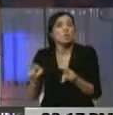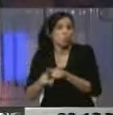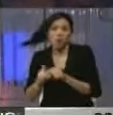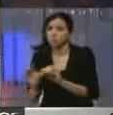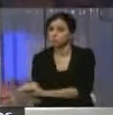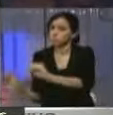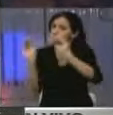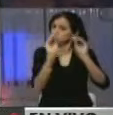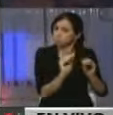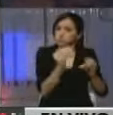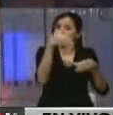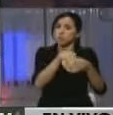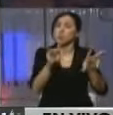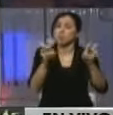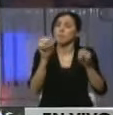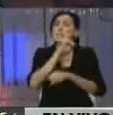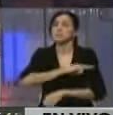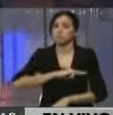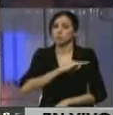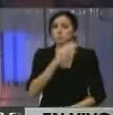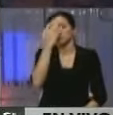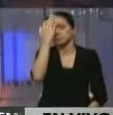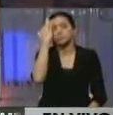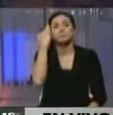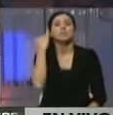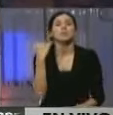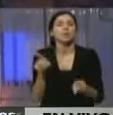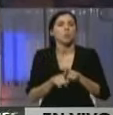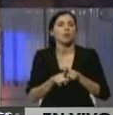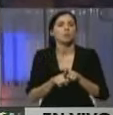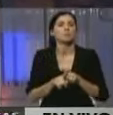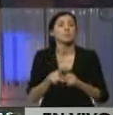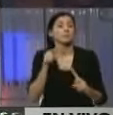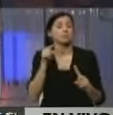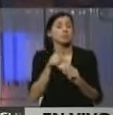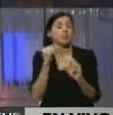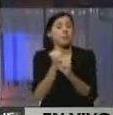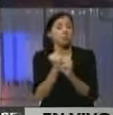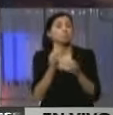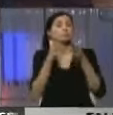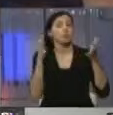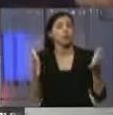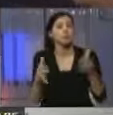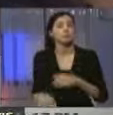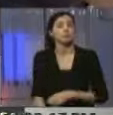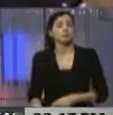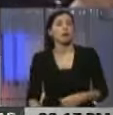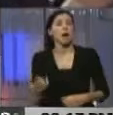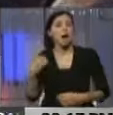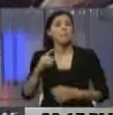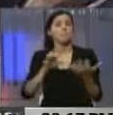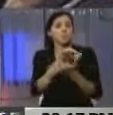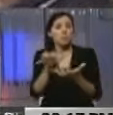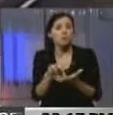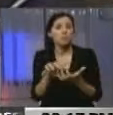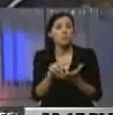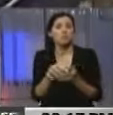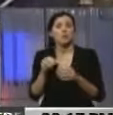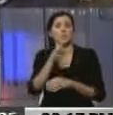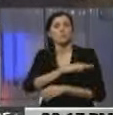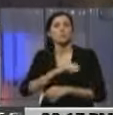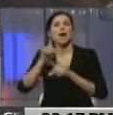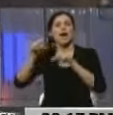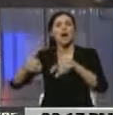con todos sus avances, pero digo también con todos sus retos, por los problemas que tenemos en la gran misión